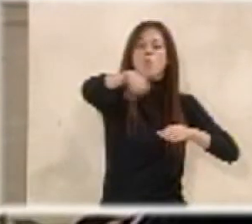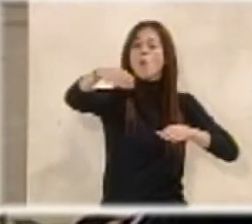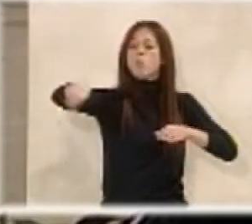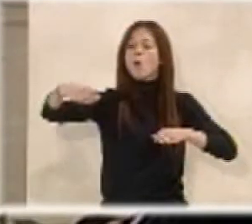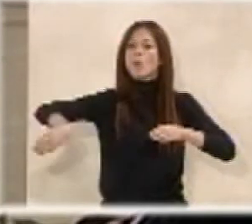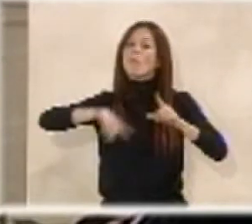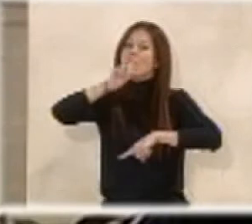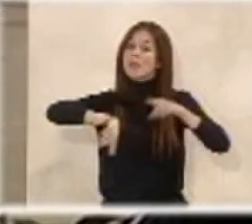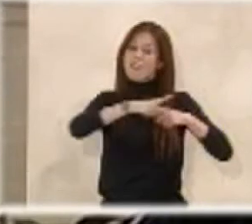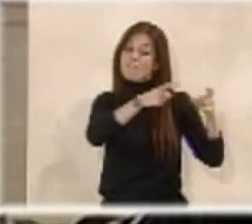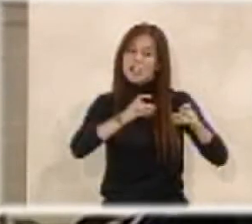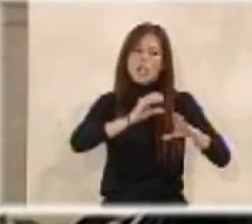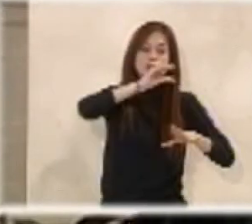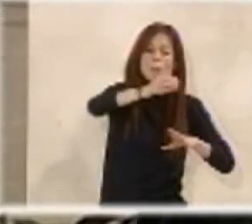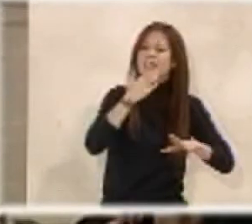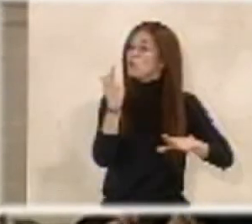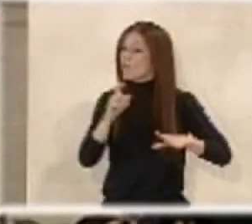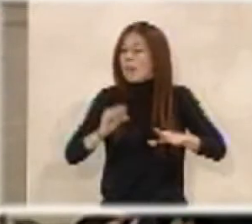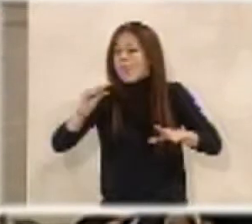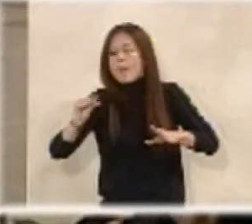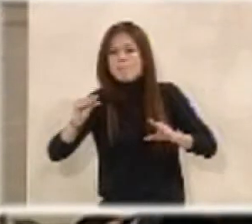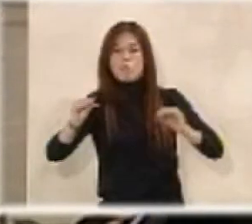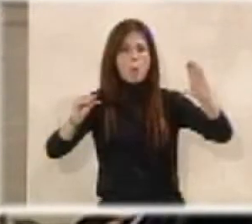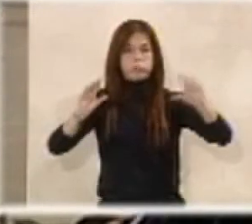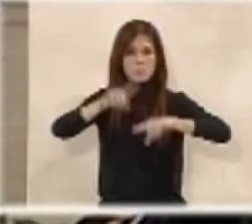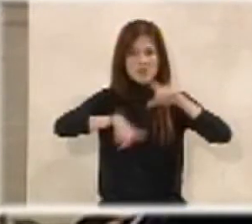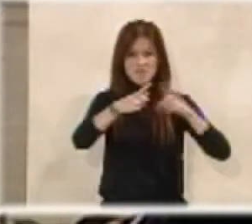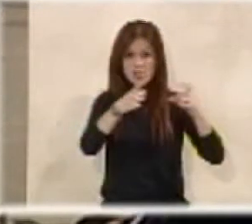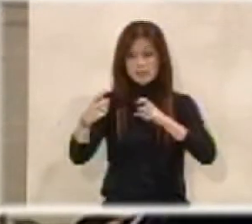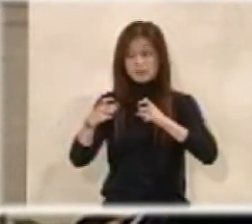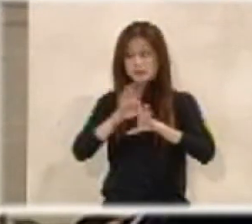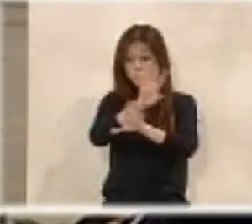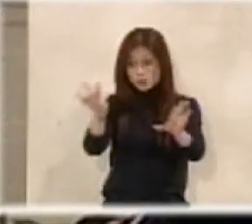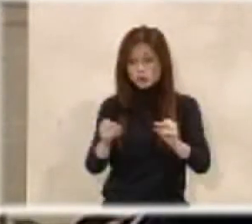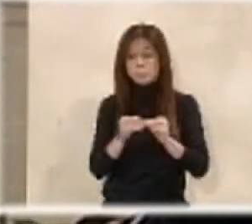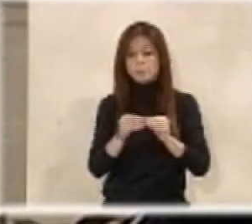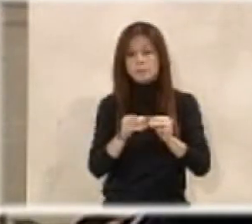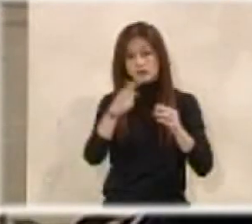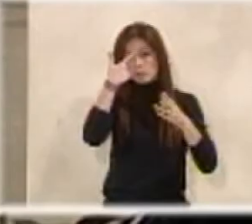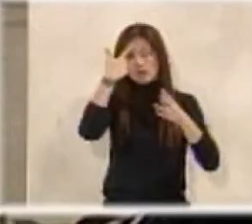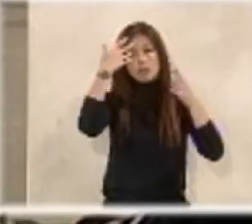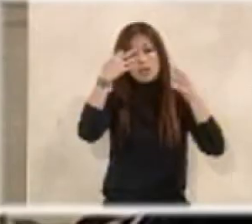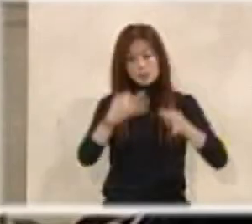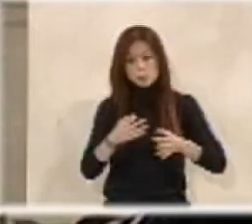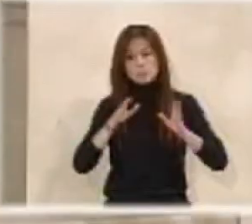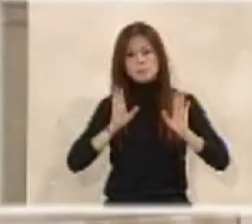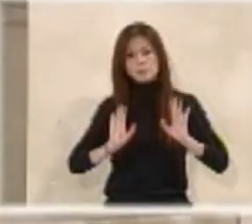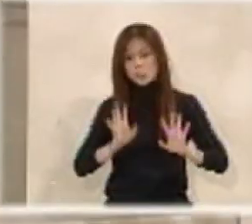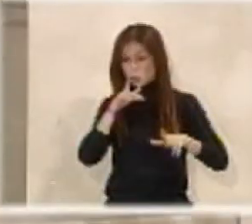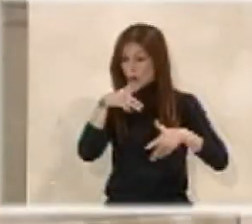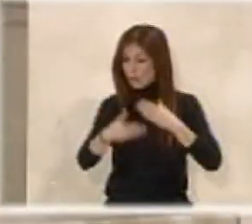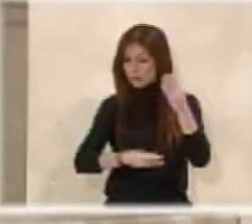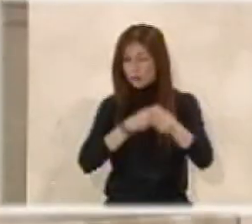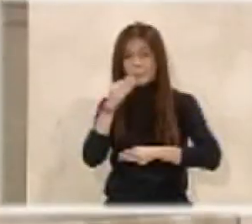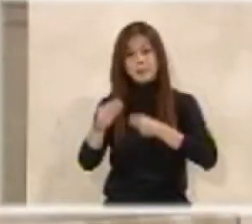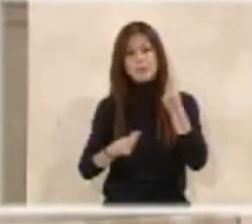de manera equitativa. Con lo cual, para concluir, creemos que lo que se está haciendo por